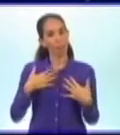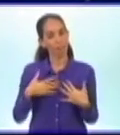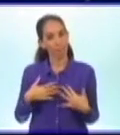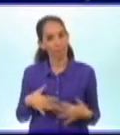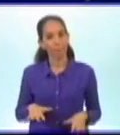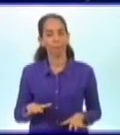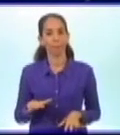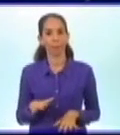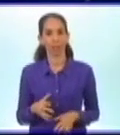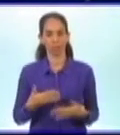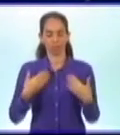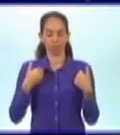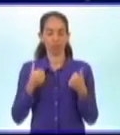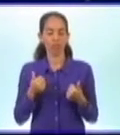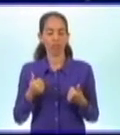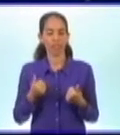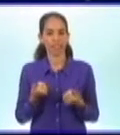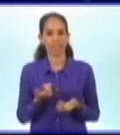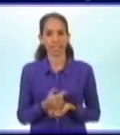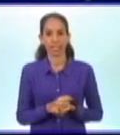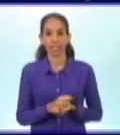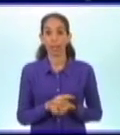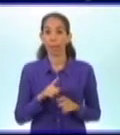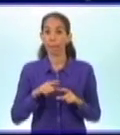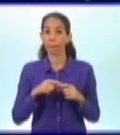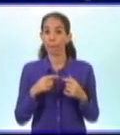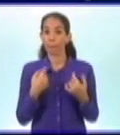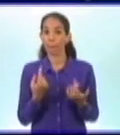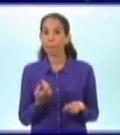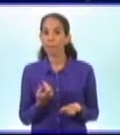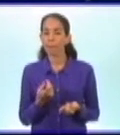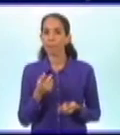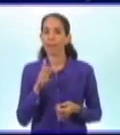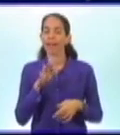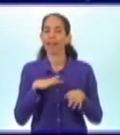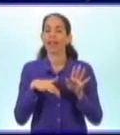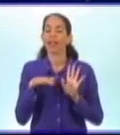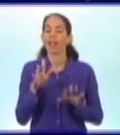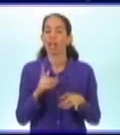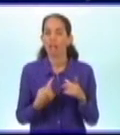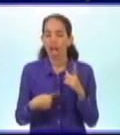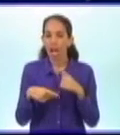fuerza expresiva, mientras que en el título hay una cadencia.